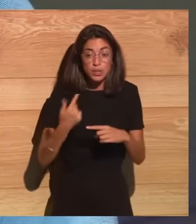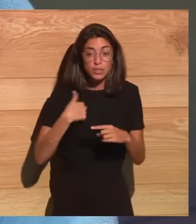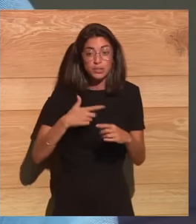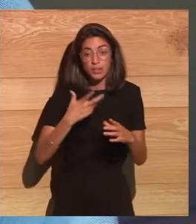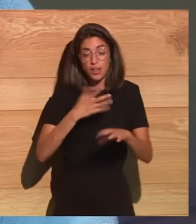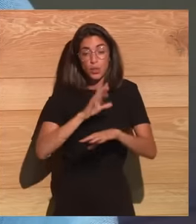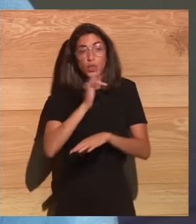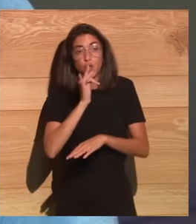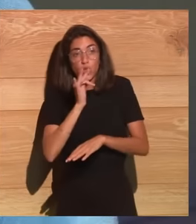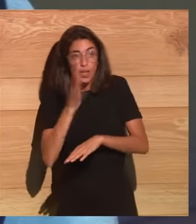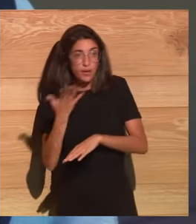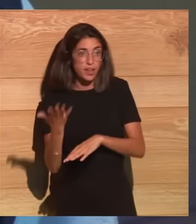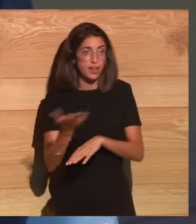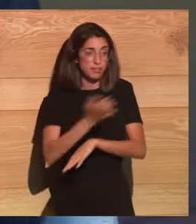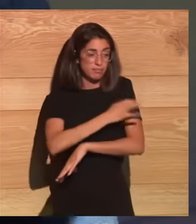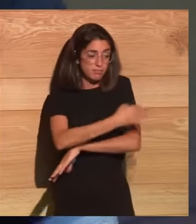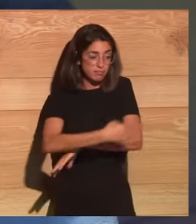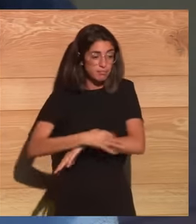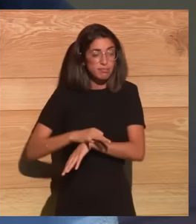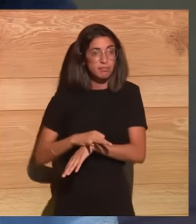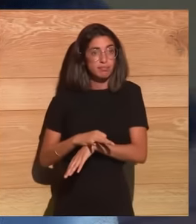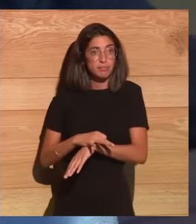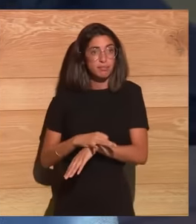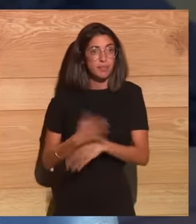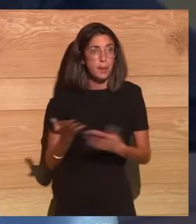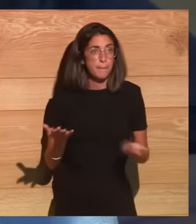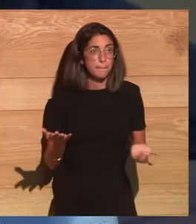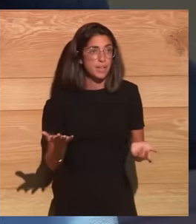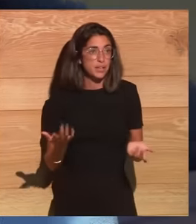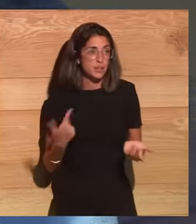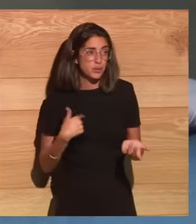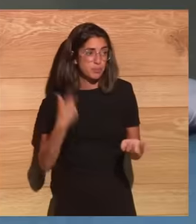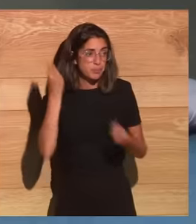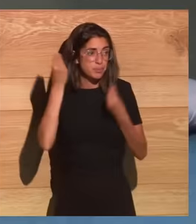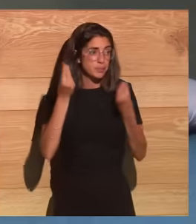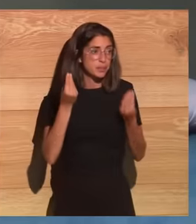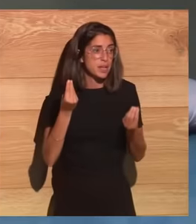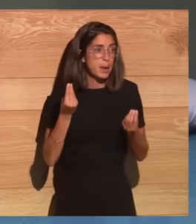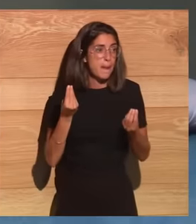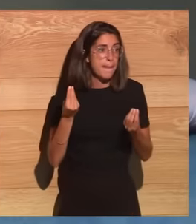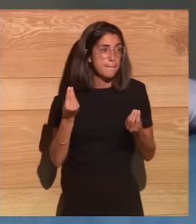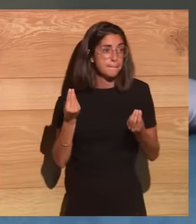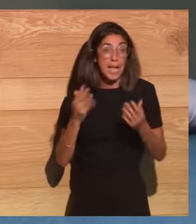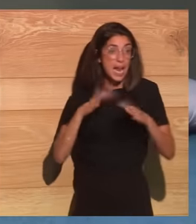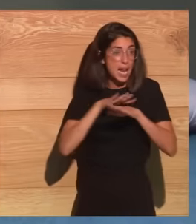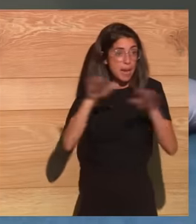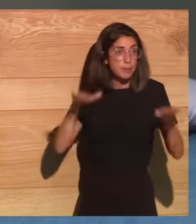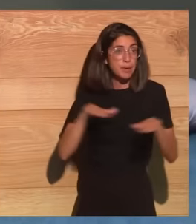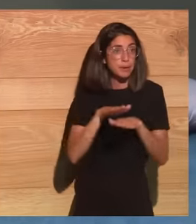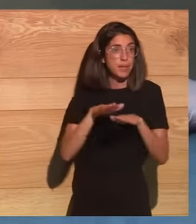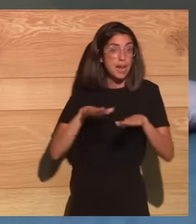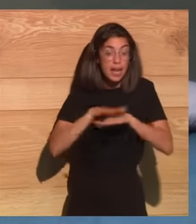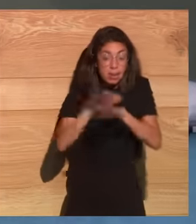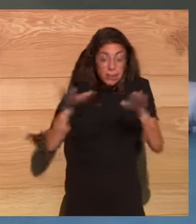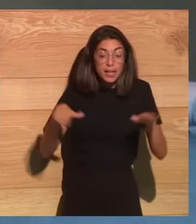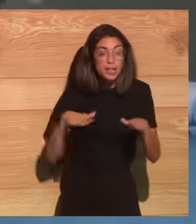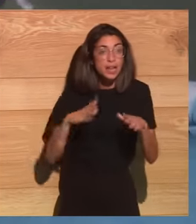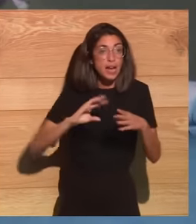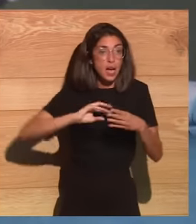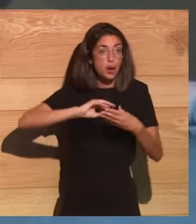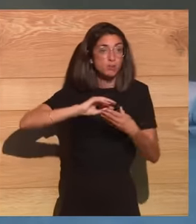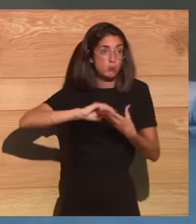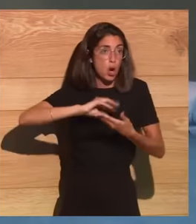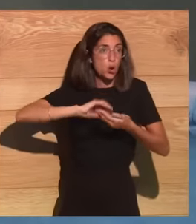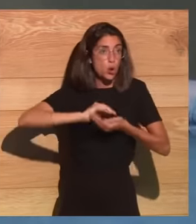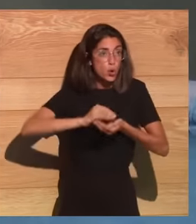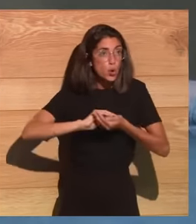¿Dónde te echan purpurina en una fiesta, tío? Es que es impresionante, está pillado por la croqueta pelos. En la playa, Javi. Te pongo otro ejemplo mejor. La croqueta en la playa. Estás en